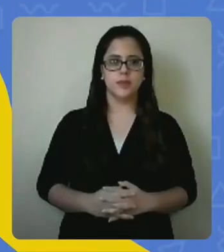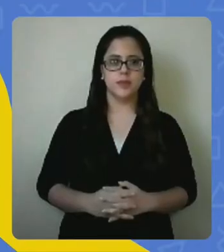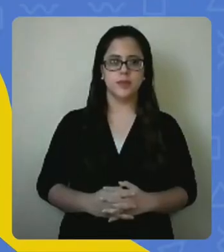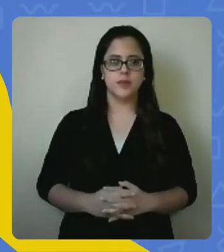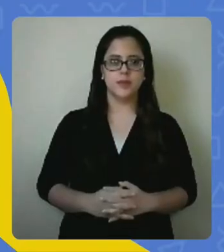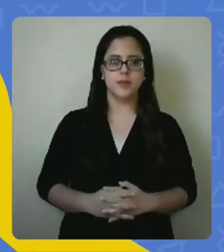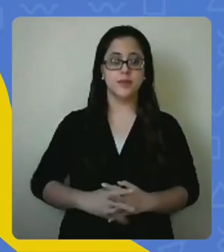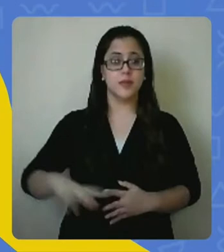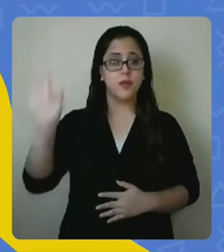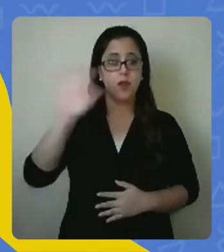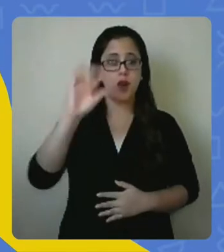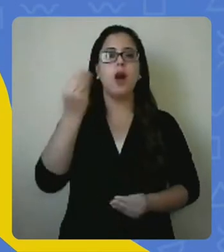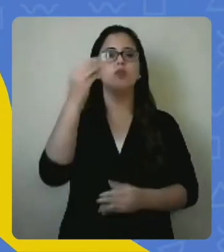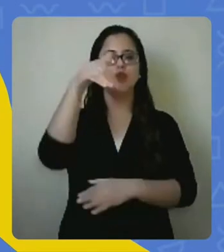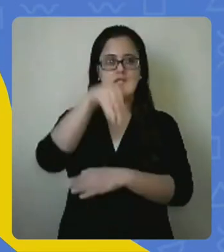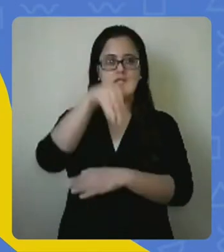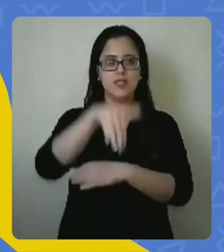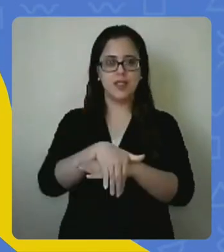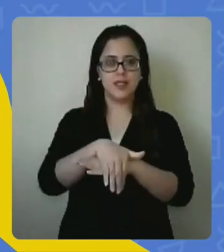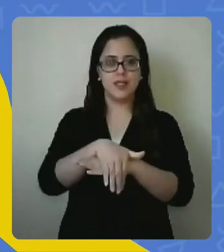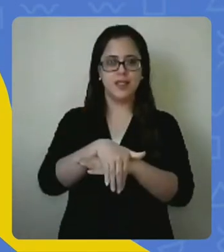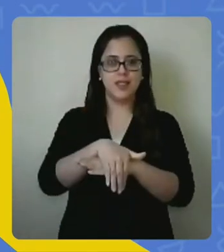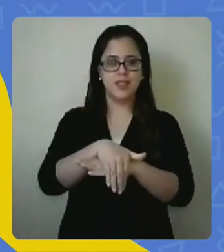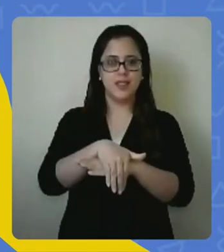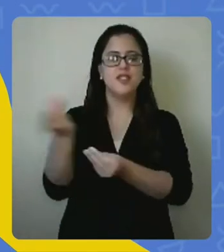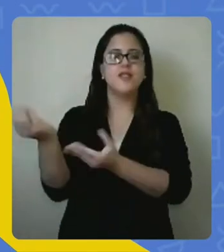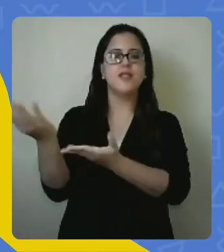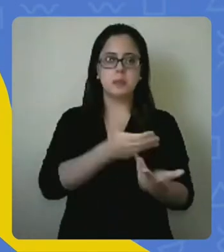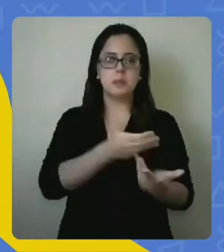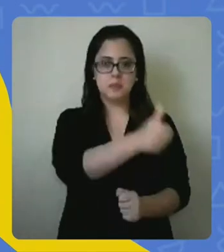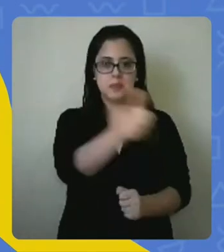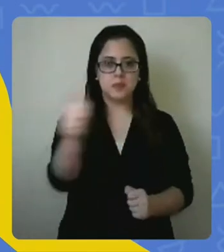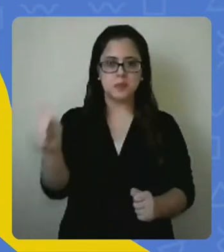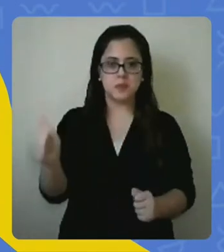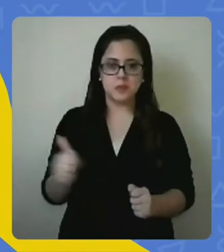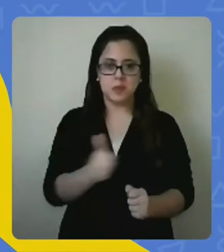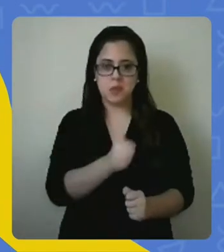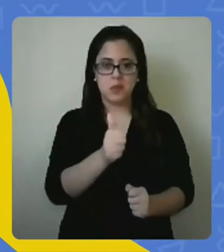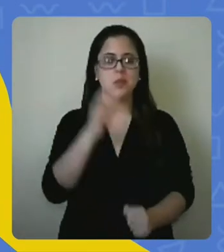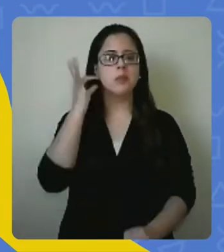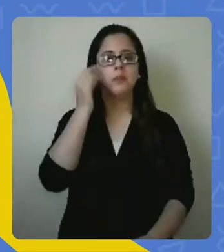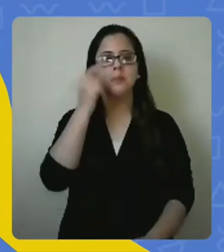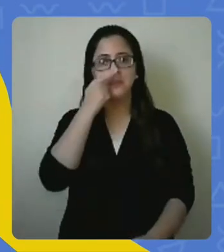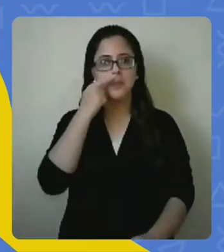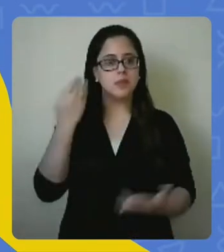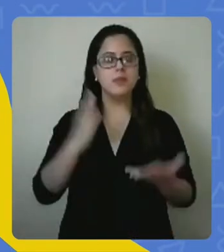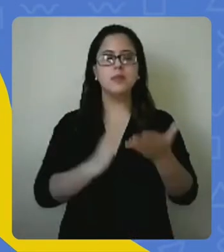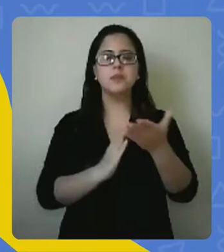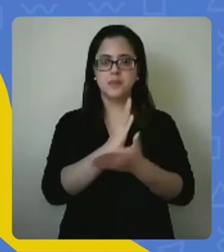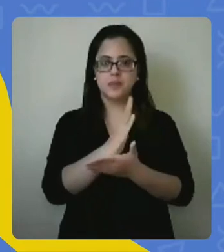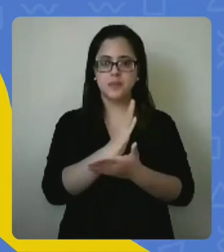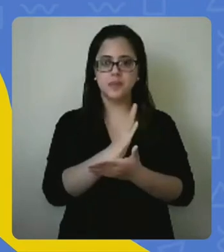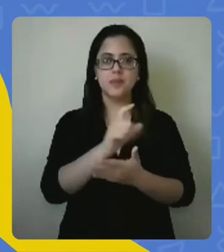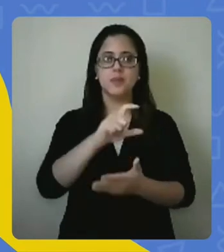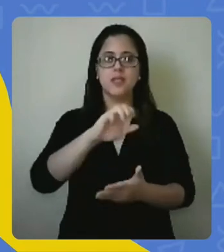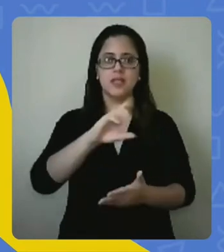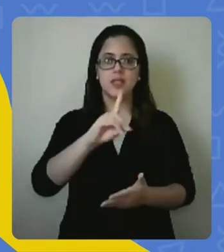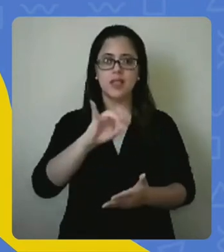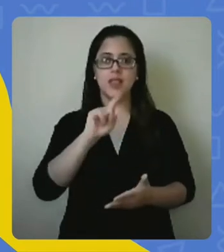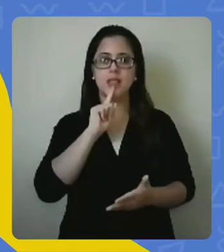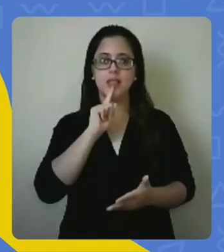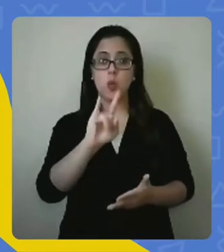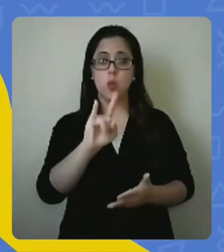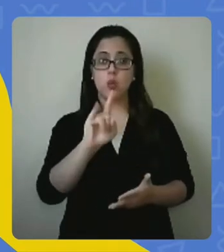Hola, muy buenas tardes. Sean todos muy bienvenidos y bienvenidas al lanzamiento de CD UC Juegos. Ya